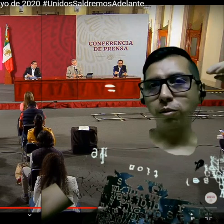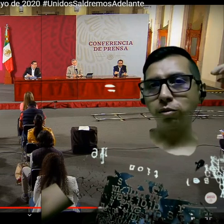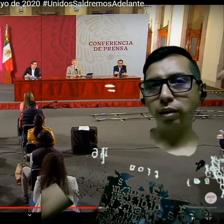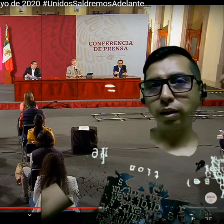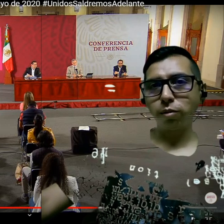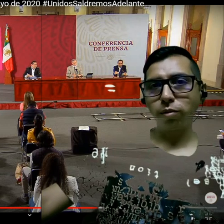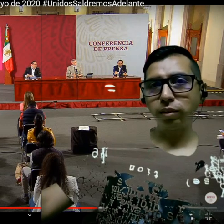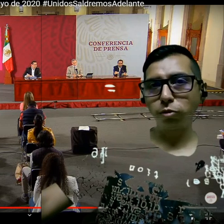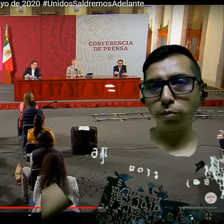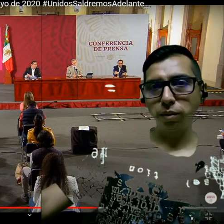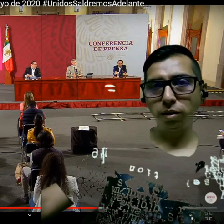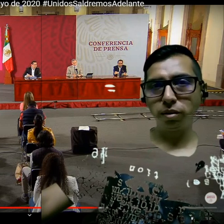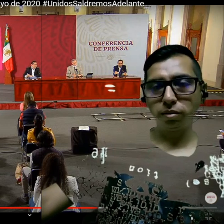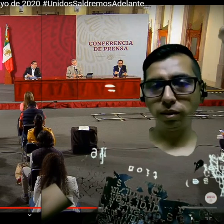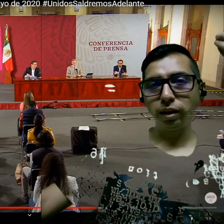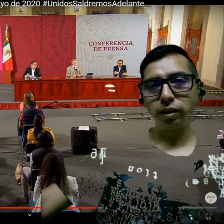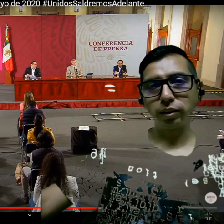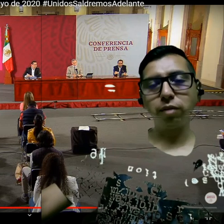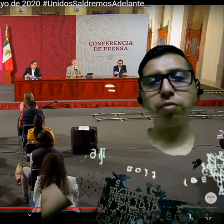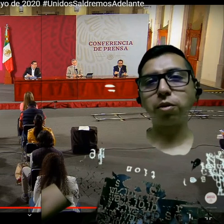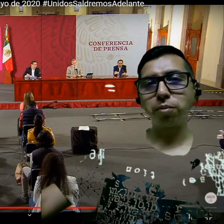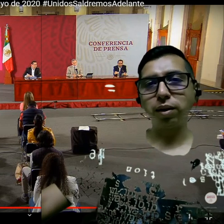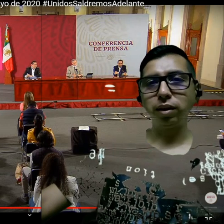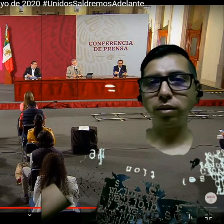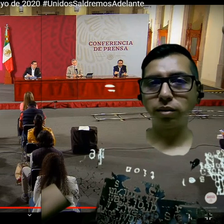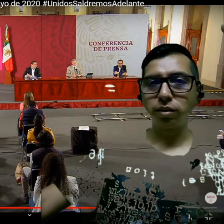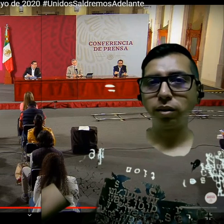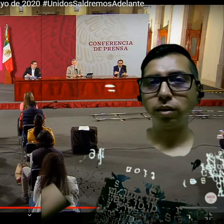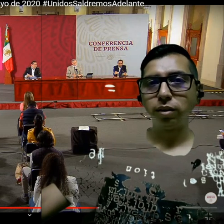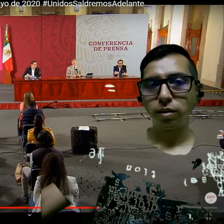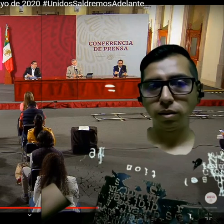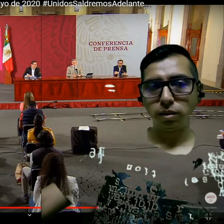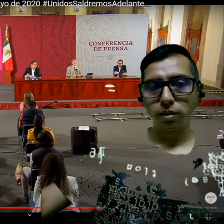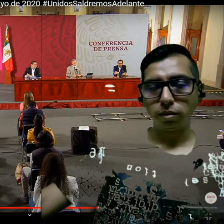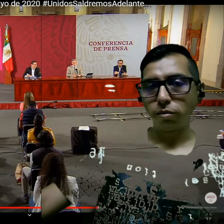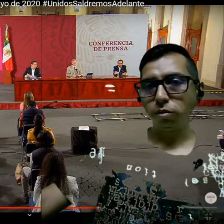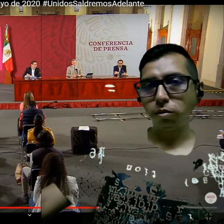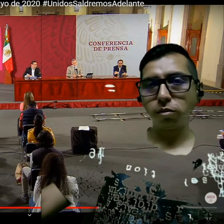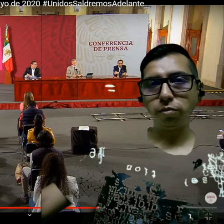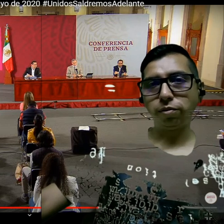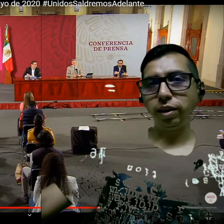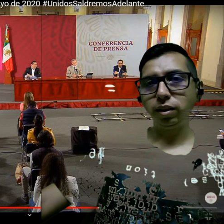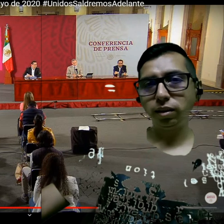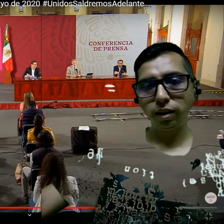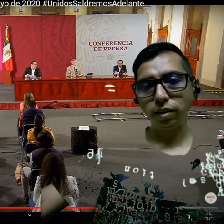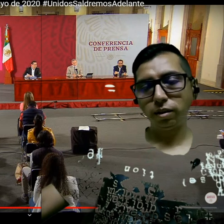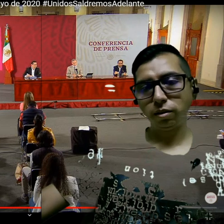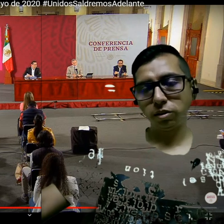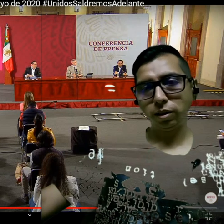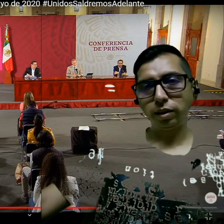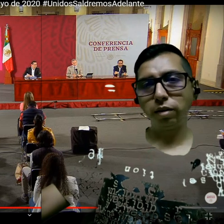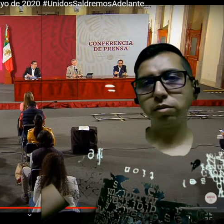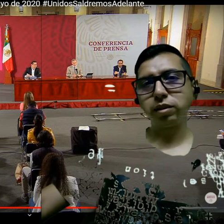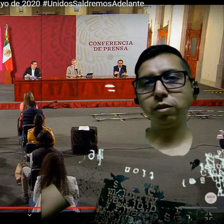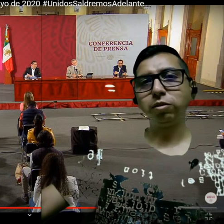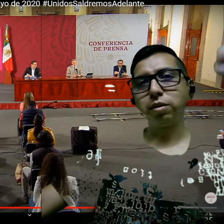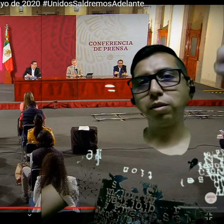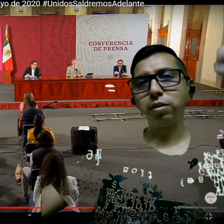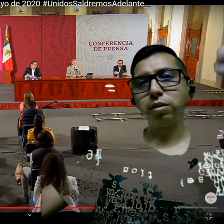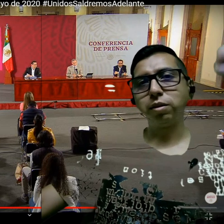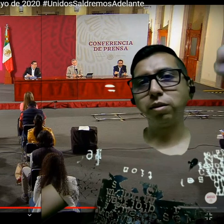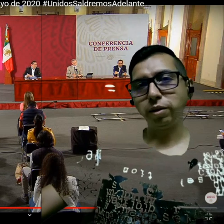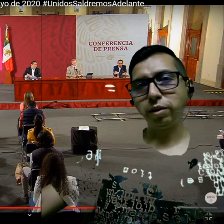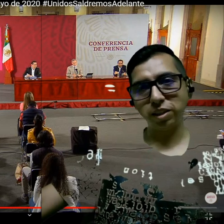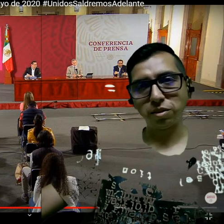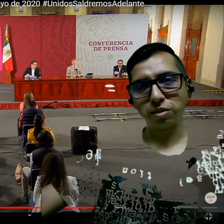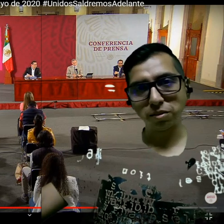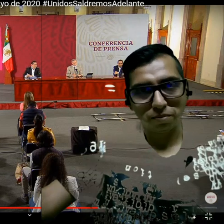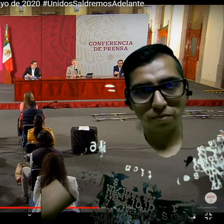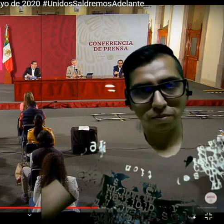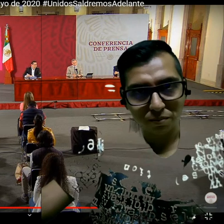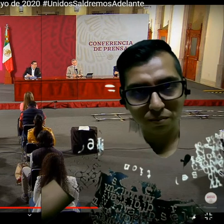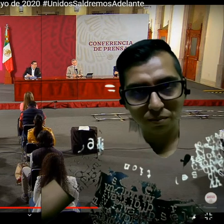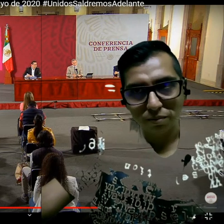La pregunta era, ¿cuál es su opinión de que estaban formando un frente los secretarios de salud de varios